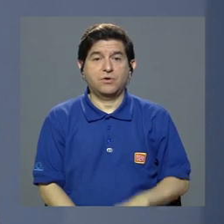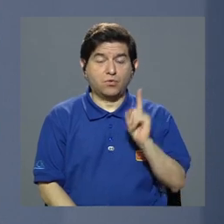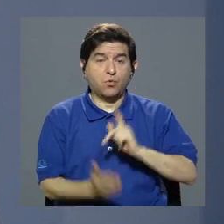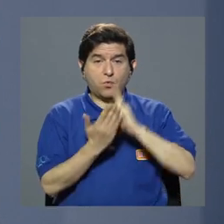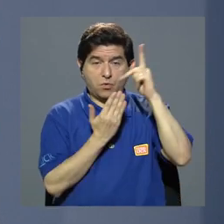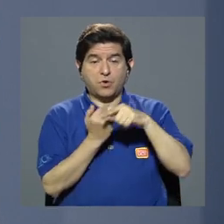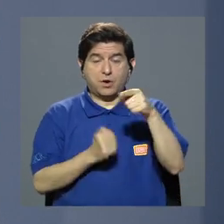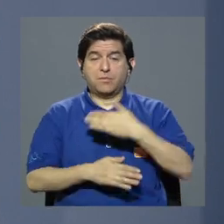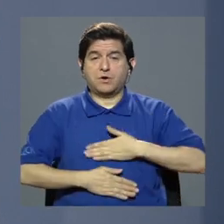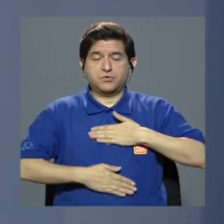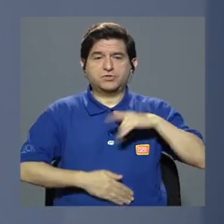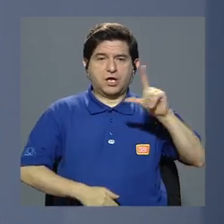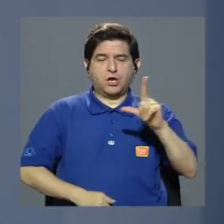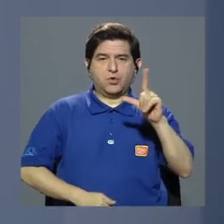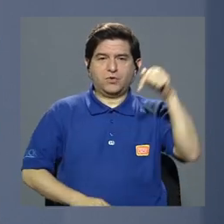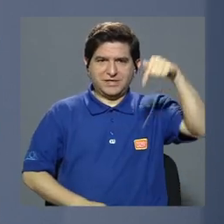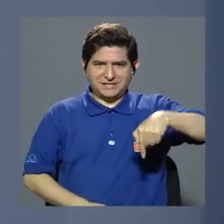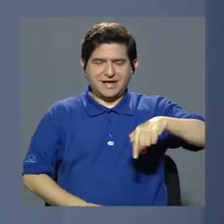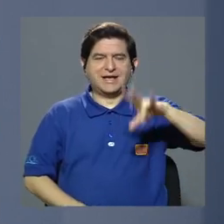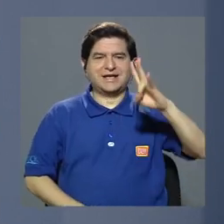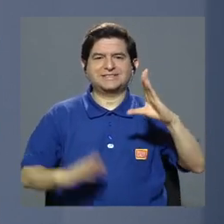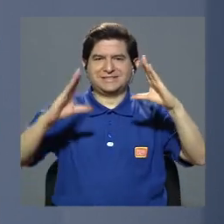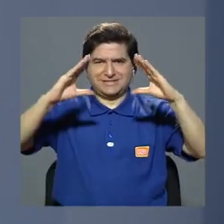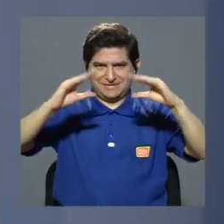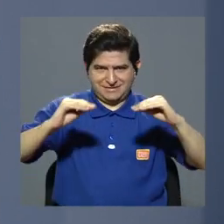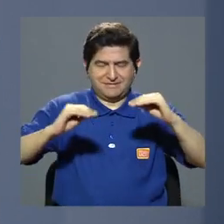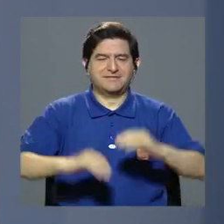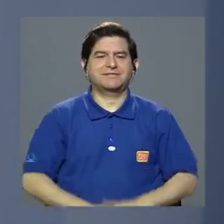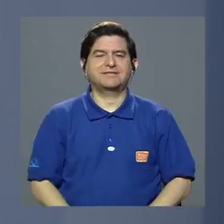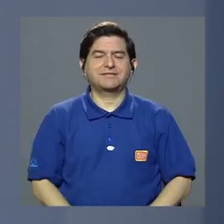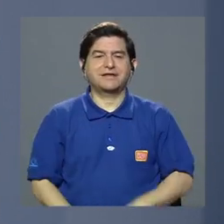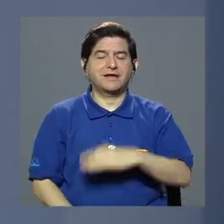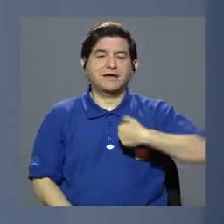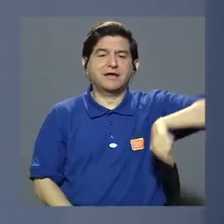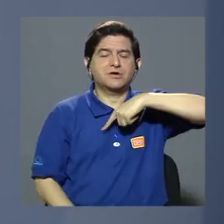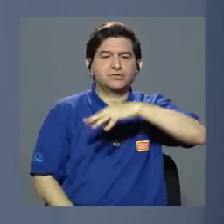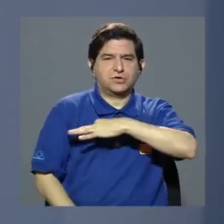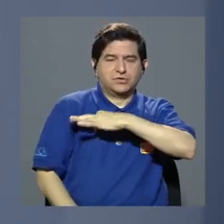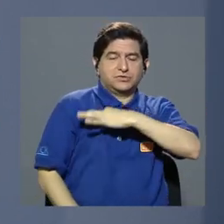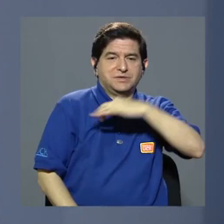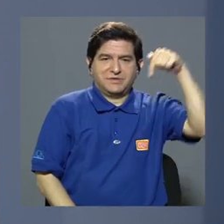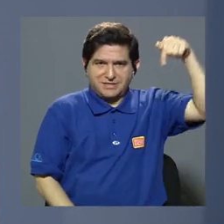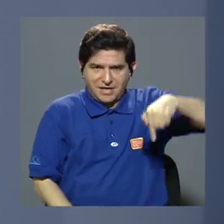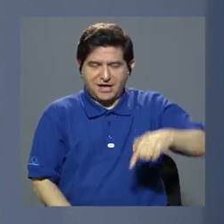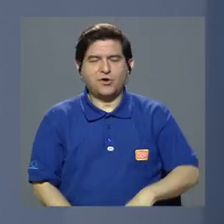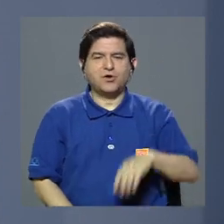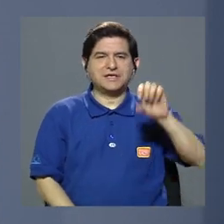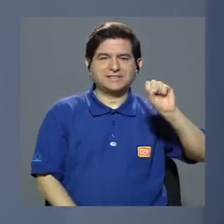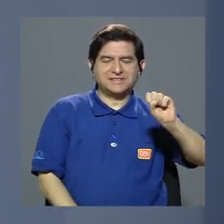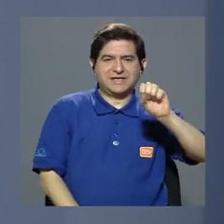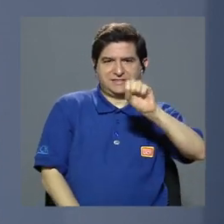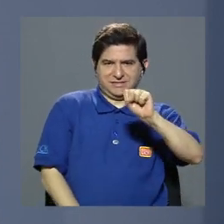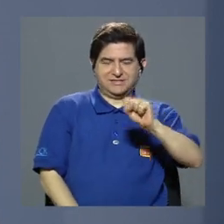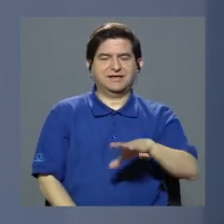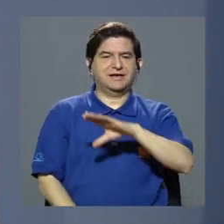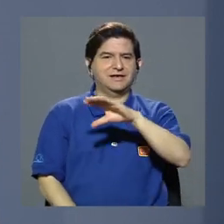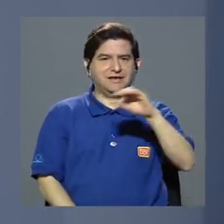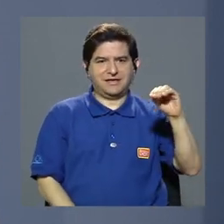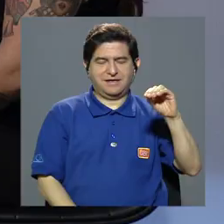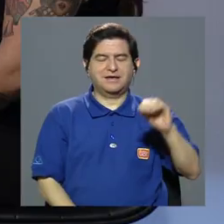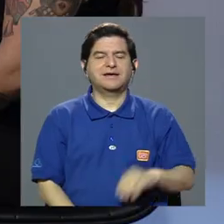espacio que ustedes disfrutan los lunes aquí a las 7 de la noche y hemos invitado el día de hoy a salsa su golinski